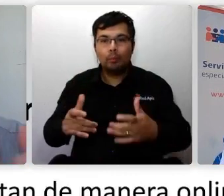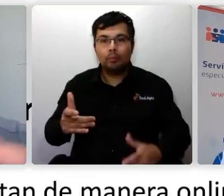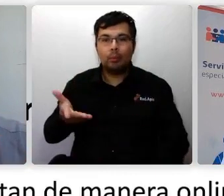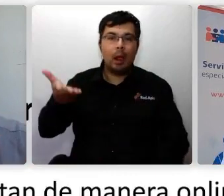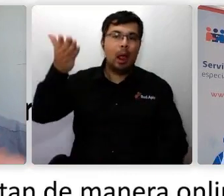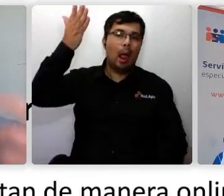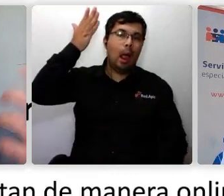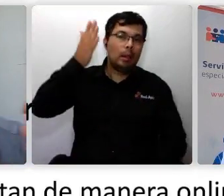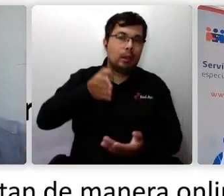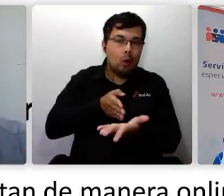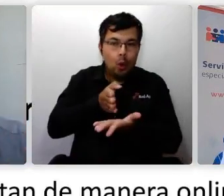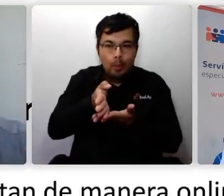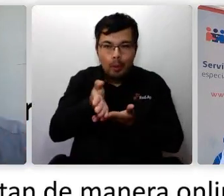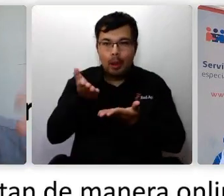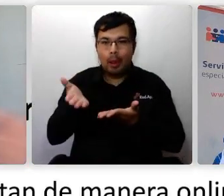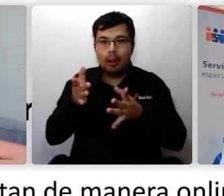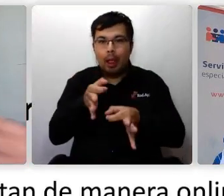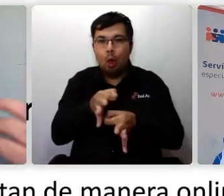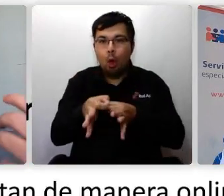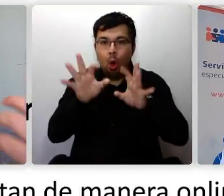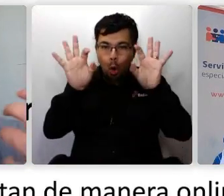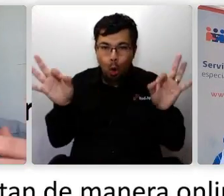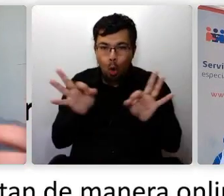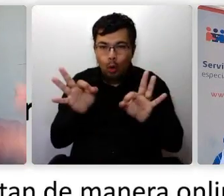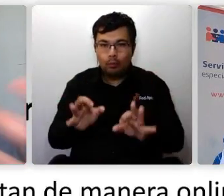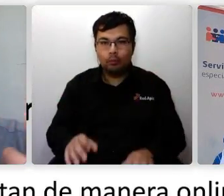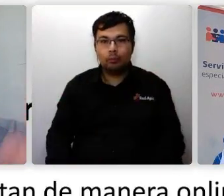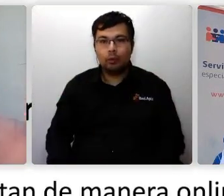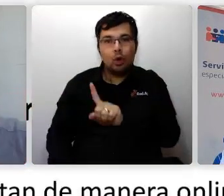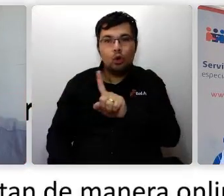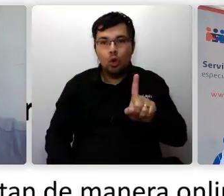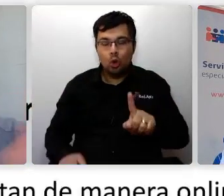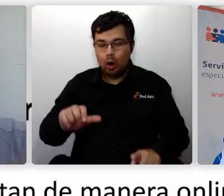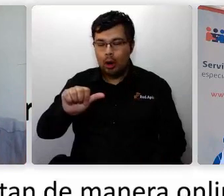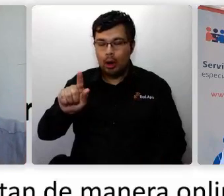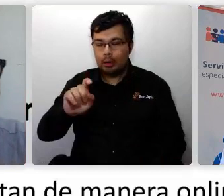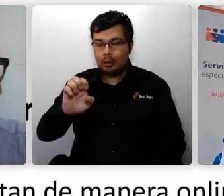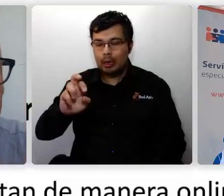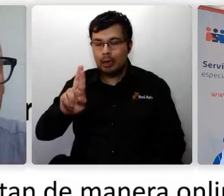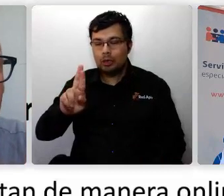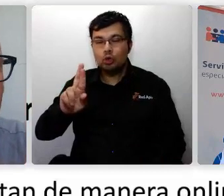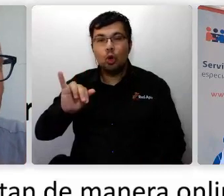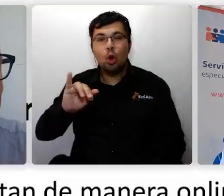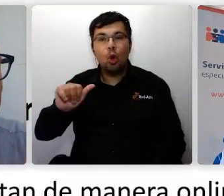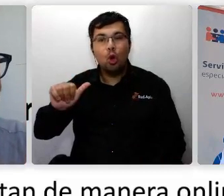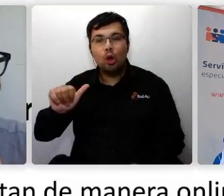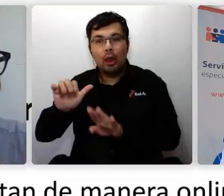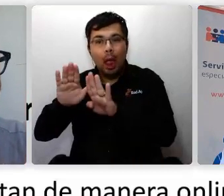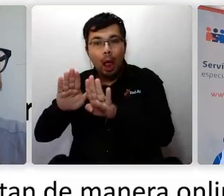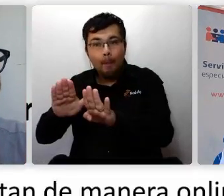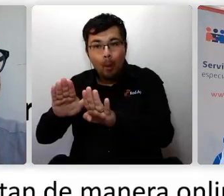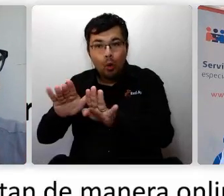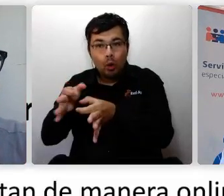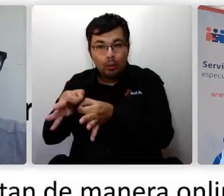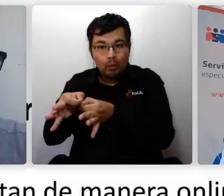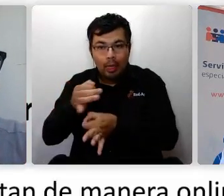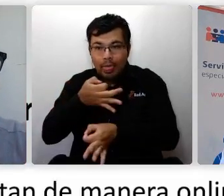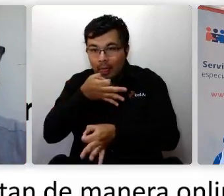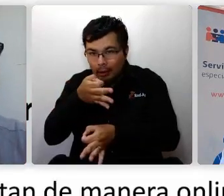inicio, esta orientación, como tú bien dices, no asesoría, me queda claro y creo que nos queda claro la gran diferencia. En esta orientación